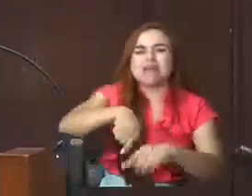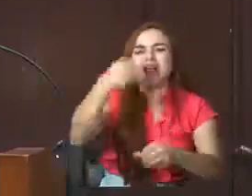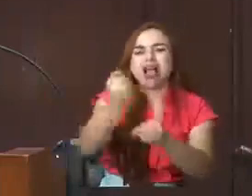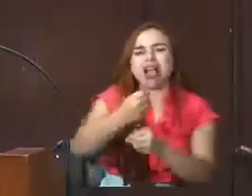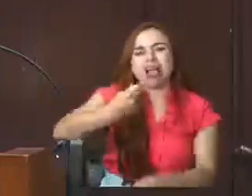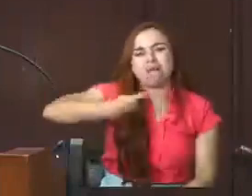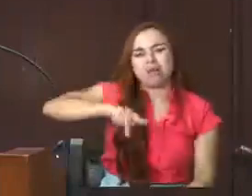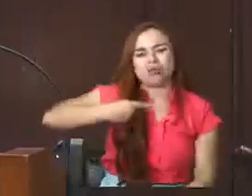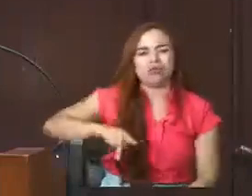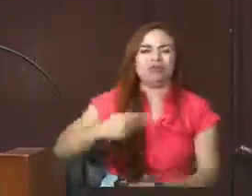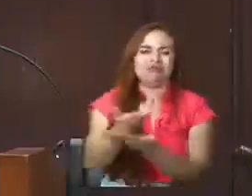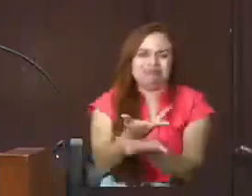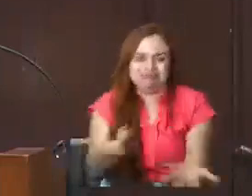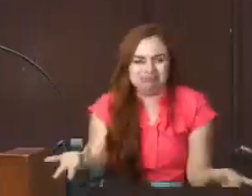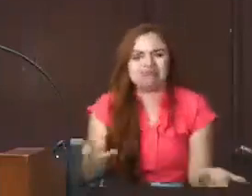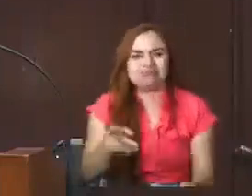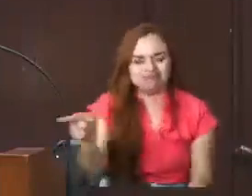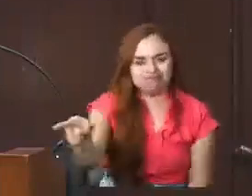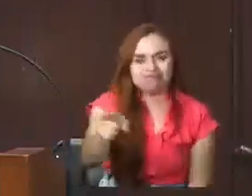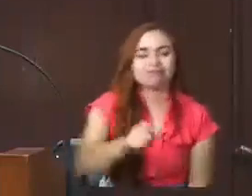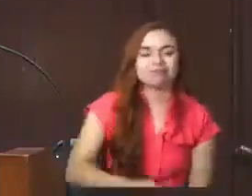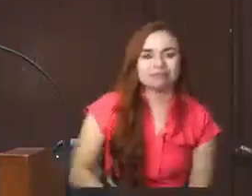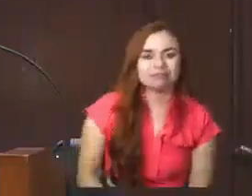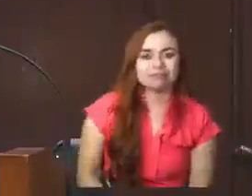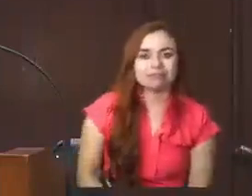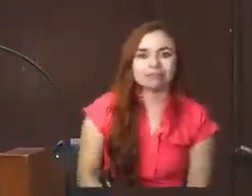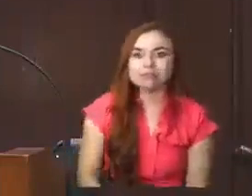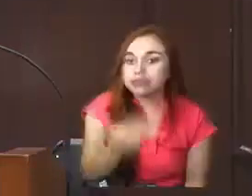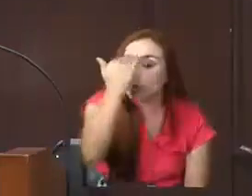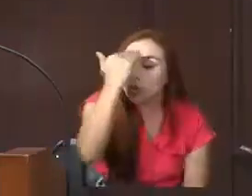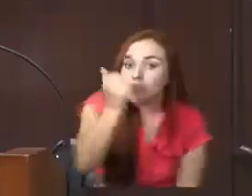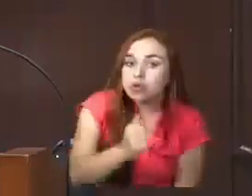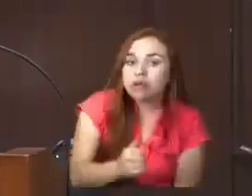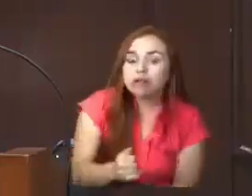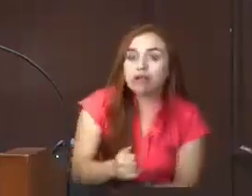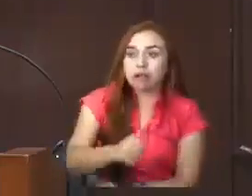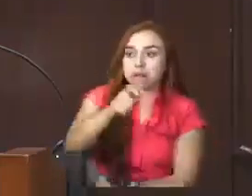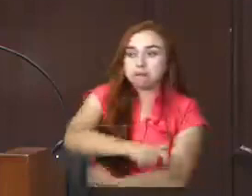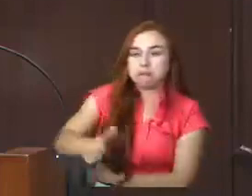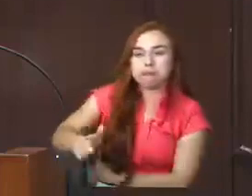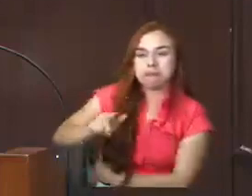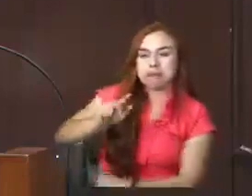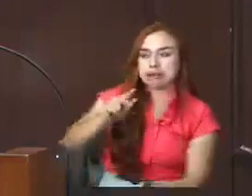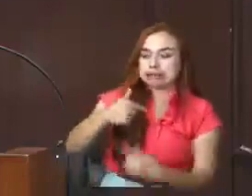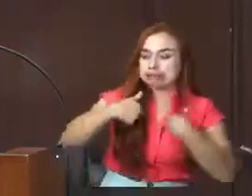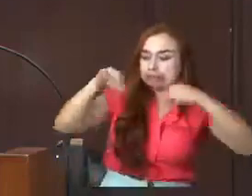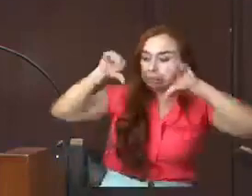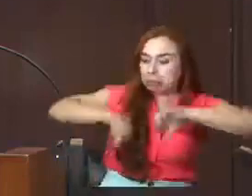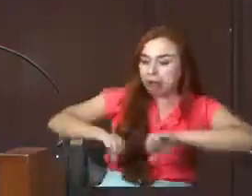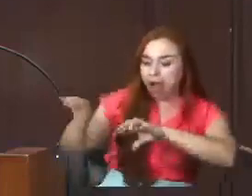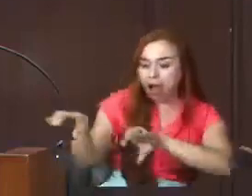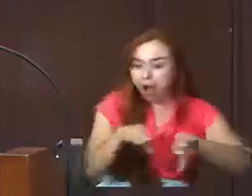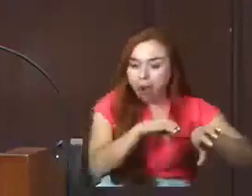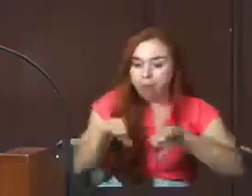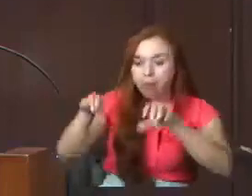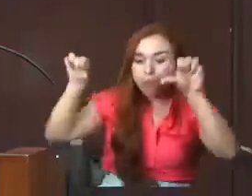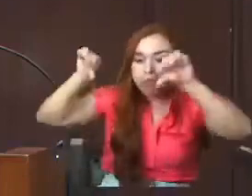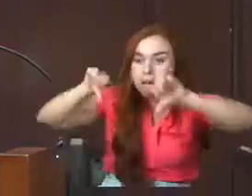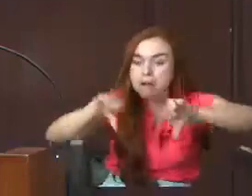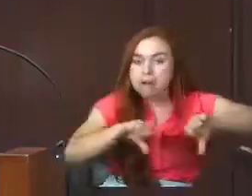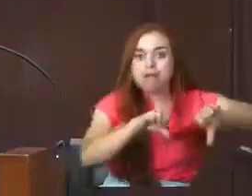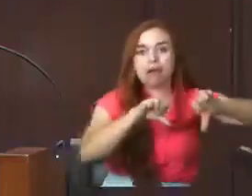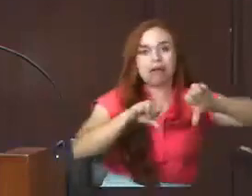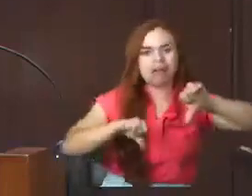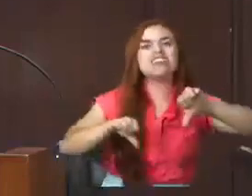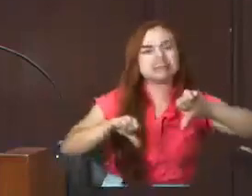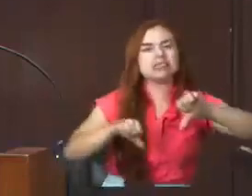porque el que la teme y la debe tiene que saber que el narcotráfico no está